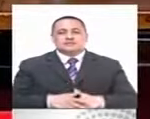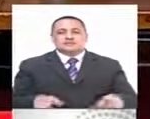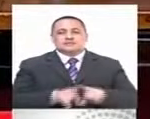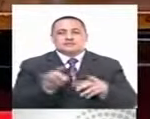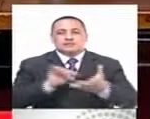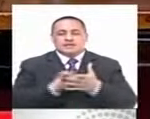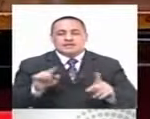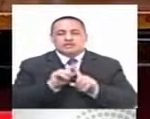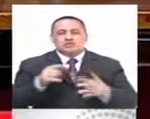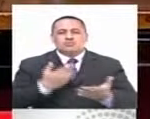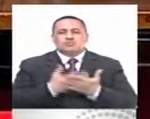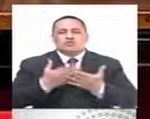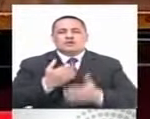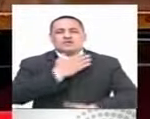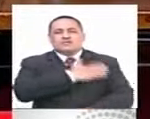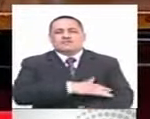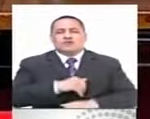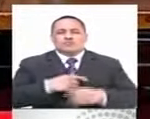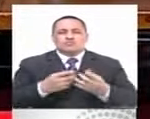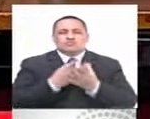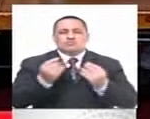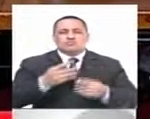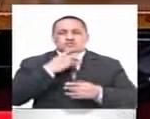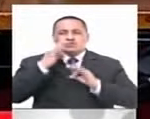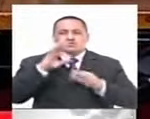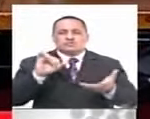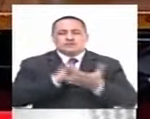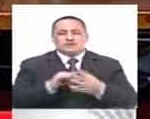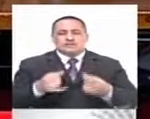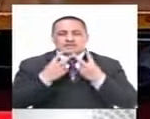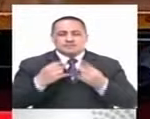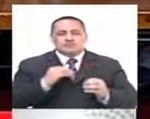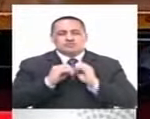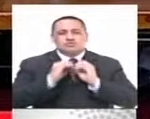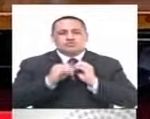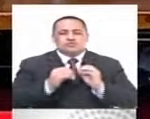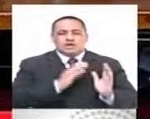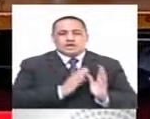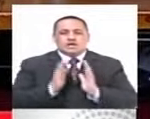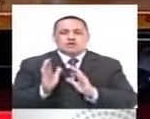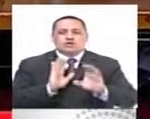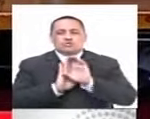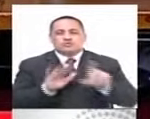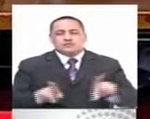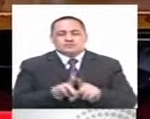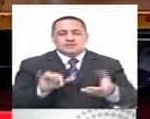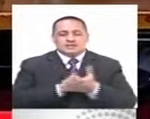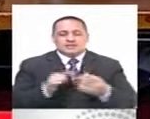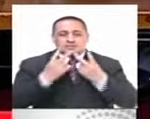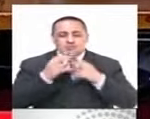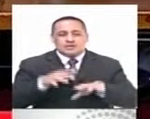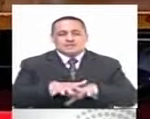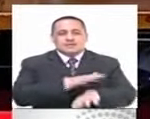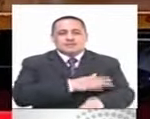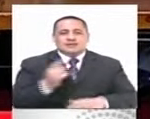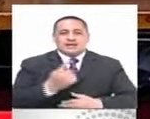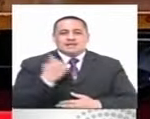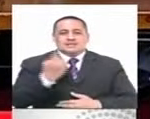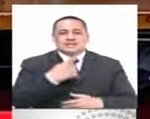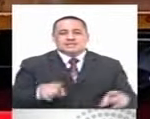no avalando discursos que subvierten el orden constitucional como una asamblea constituyente que